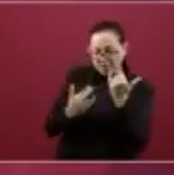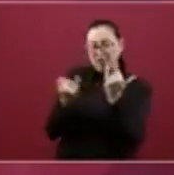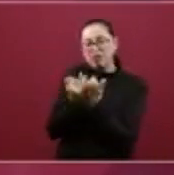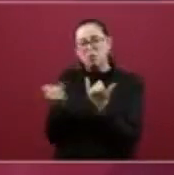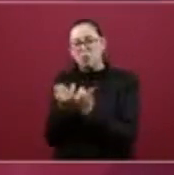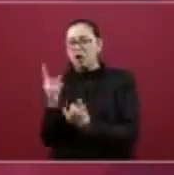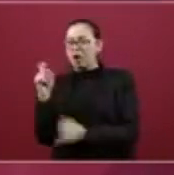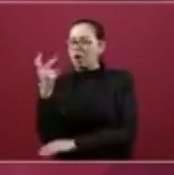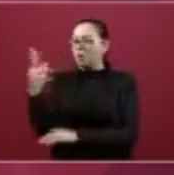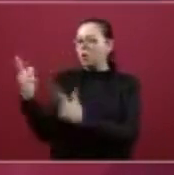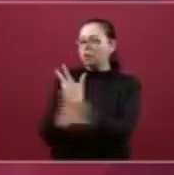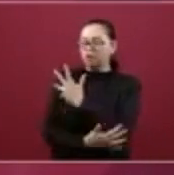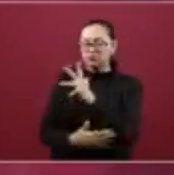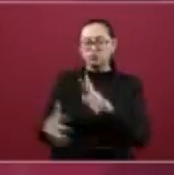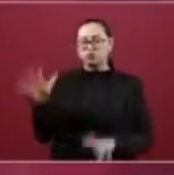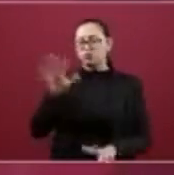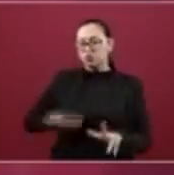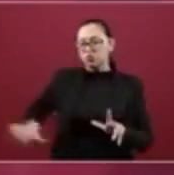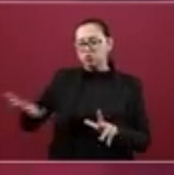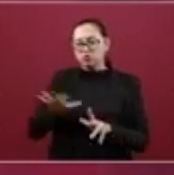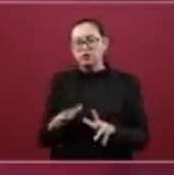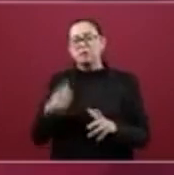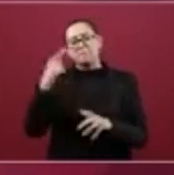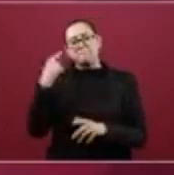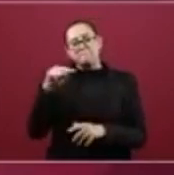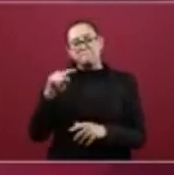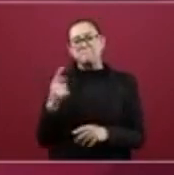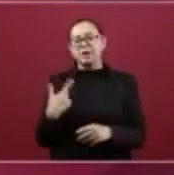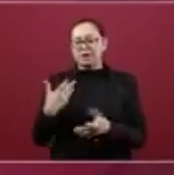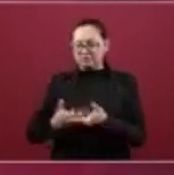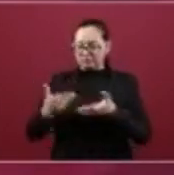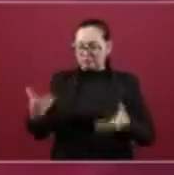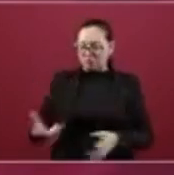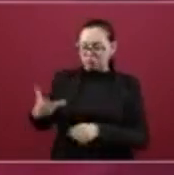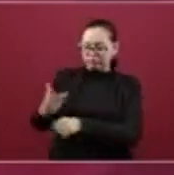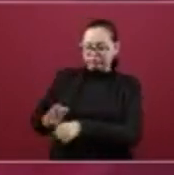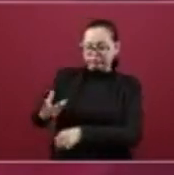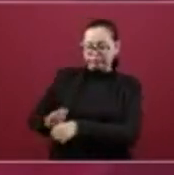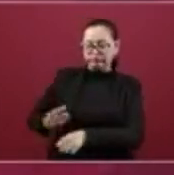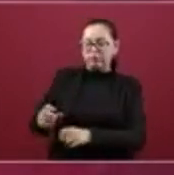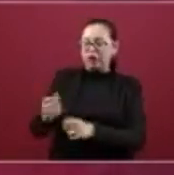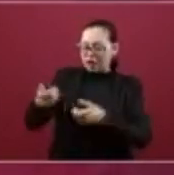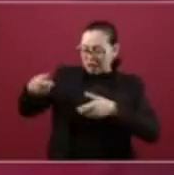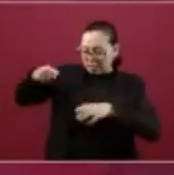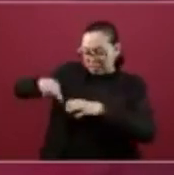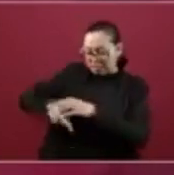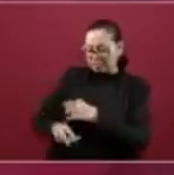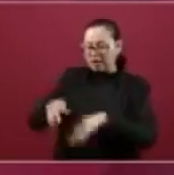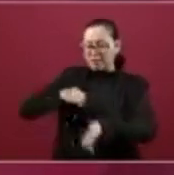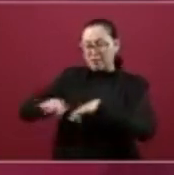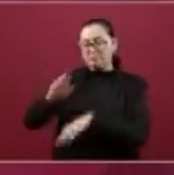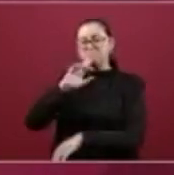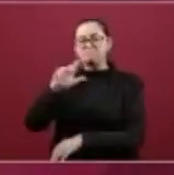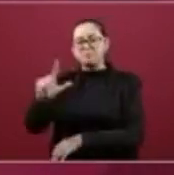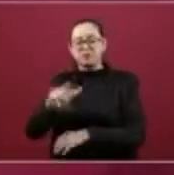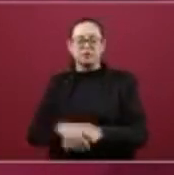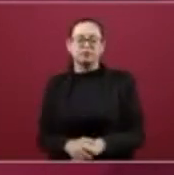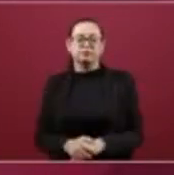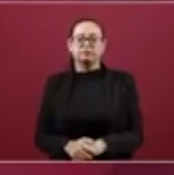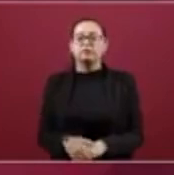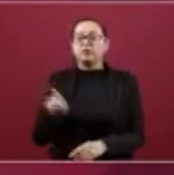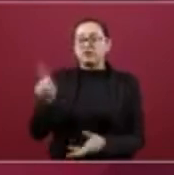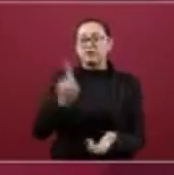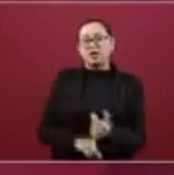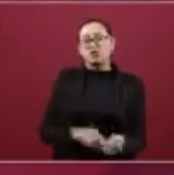hidrológicos, ambientales y sociales, y el mejoramiento masivo del suelo. La refinería tendrá 17 plantas de